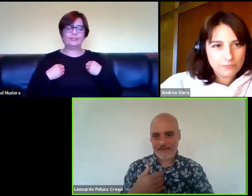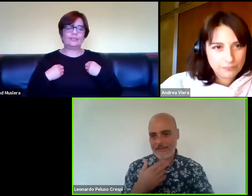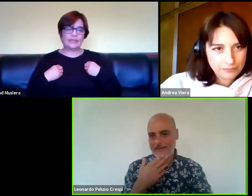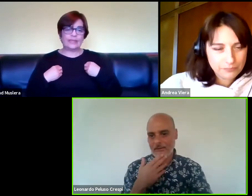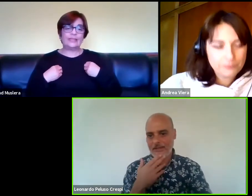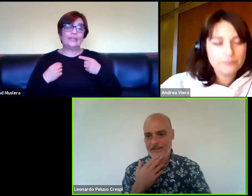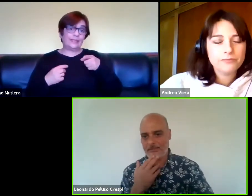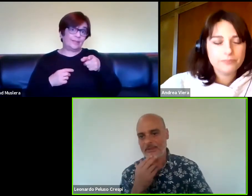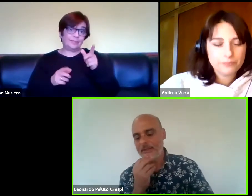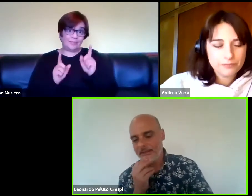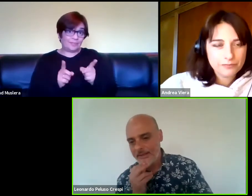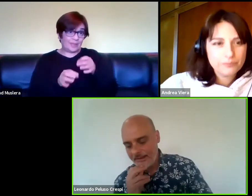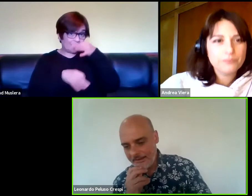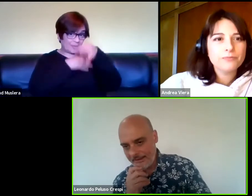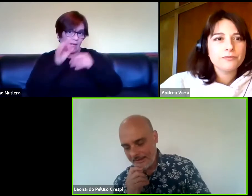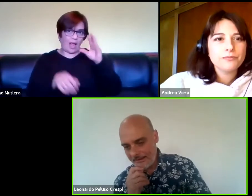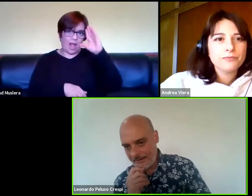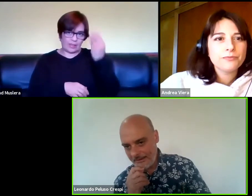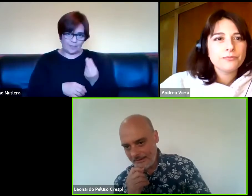lo que tú hablas de lo de la ANEP